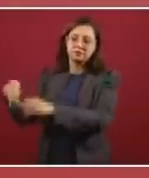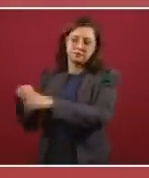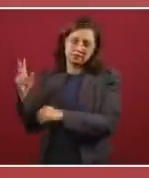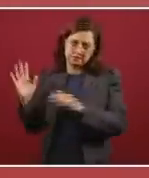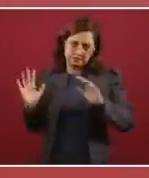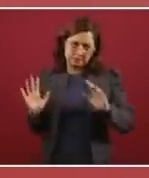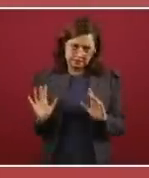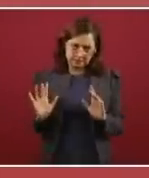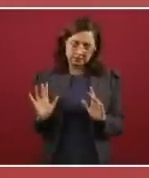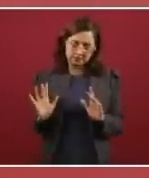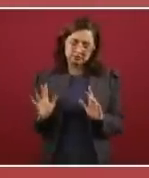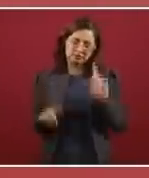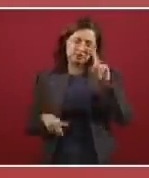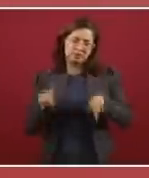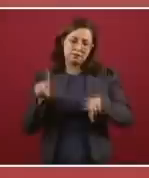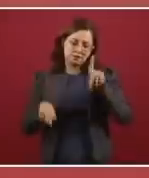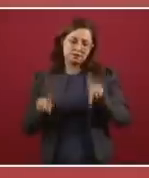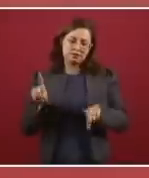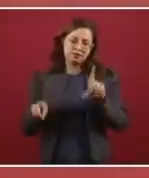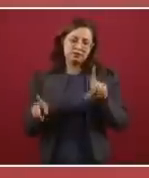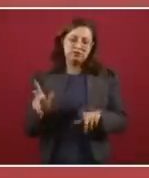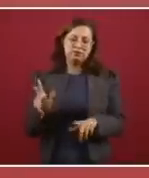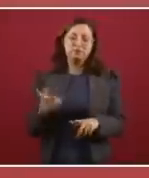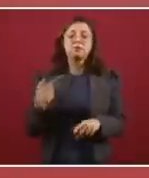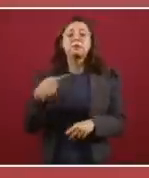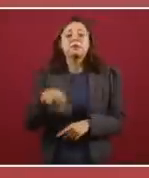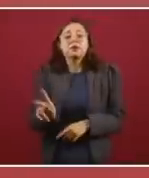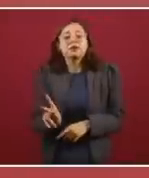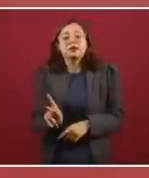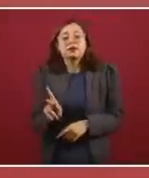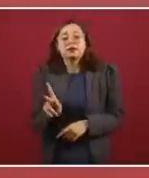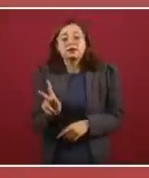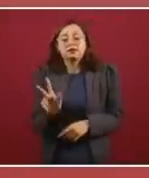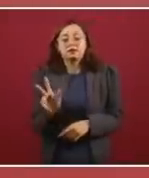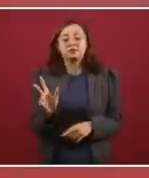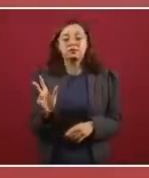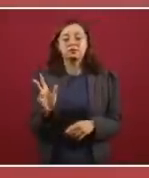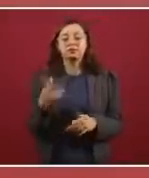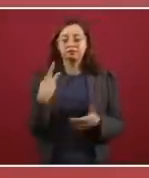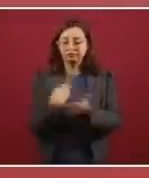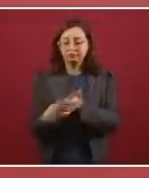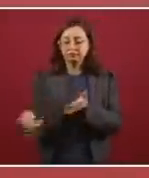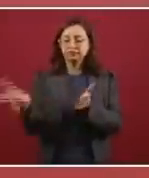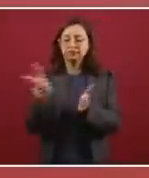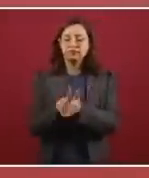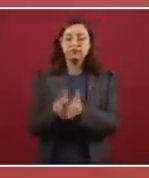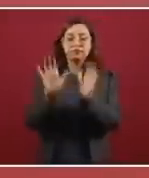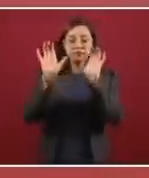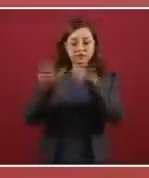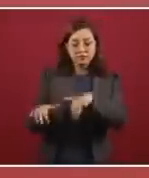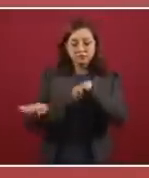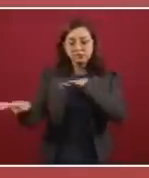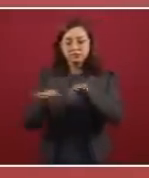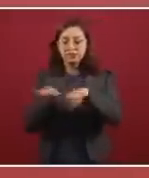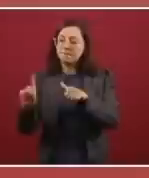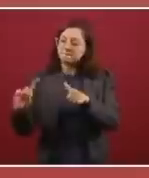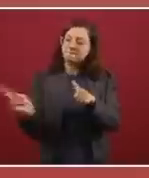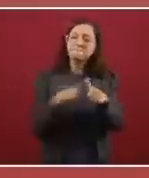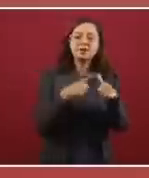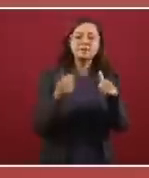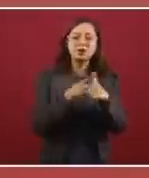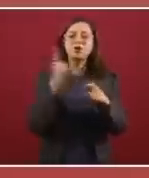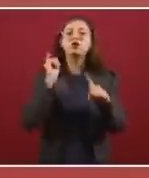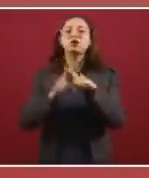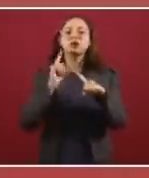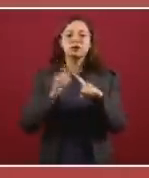pero que las plazas las cubran y tengan preferencia